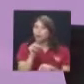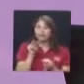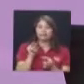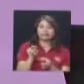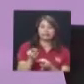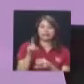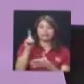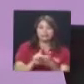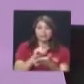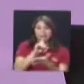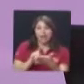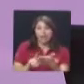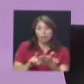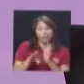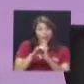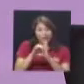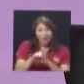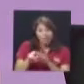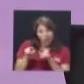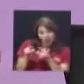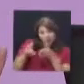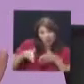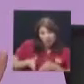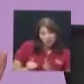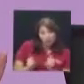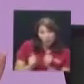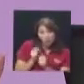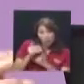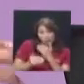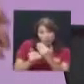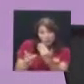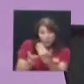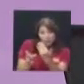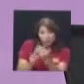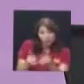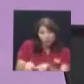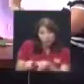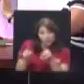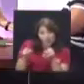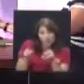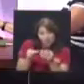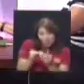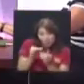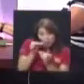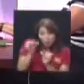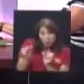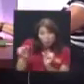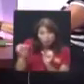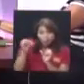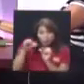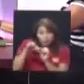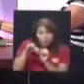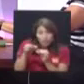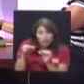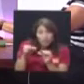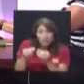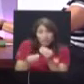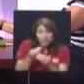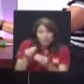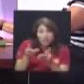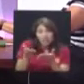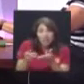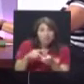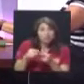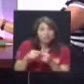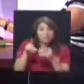naciste de un procedimiento diferente pues recordar extrae la perdón que es la última opción